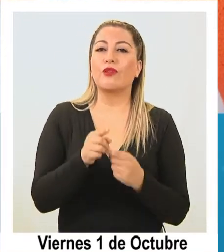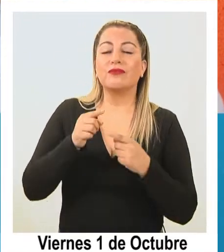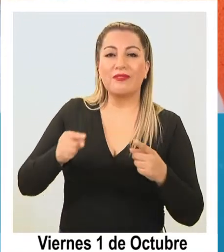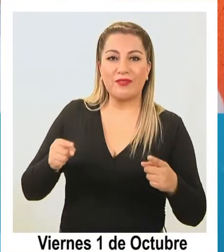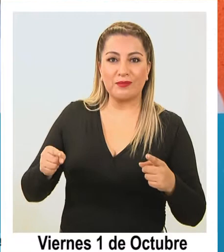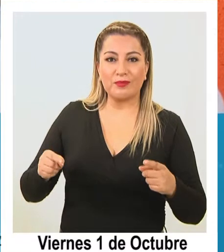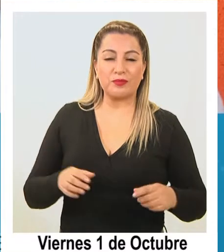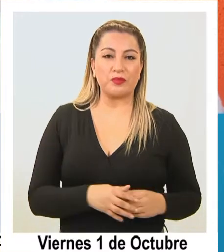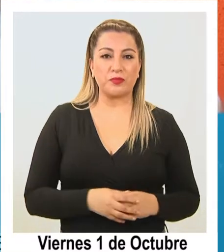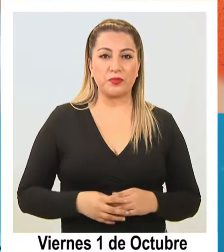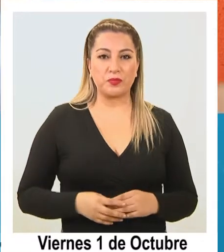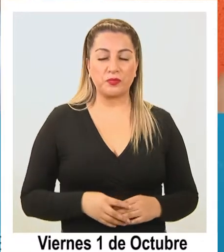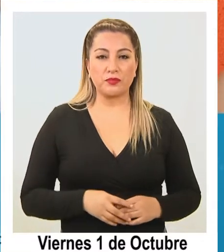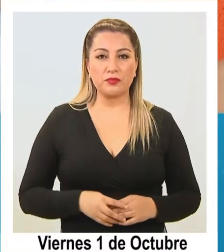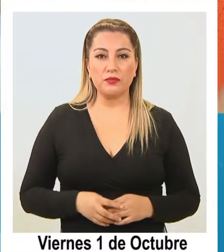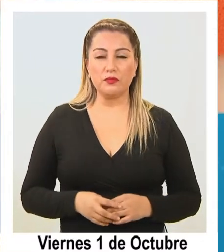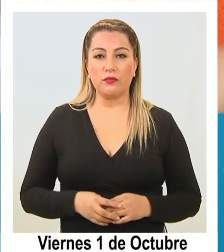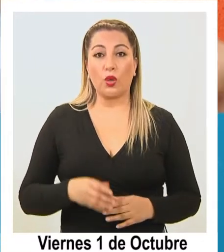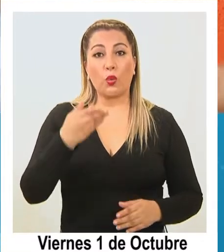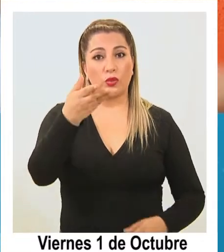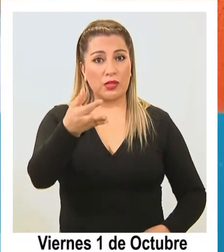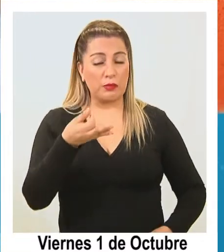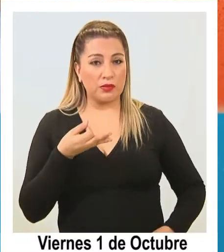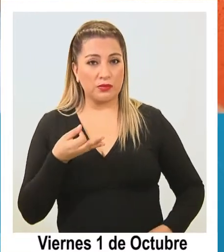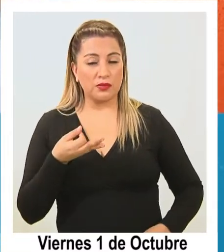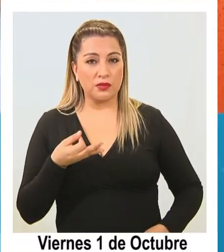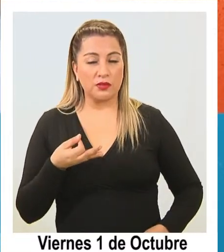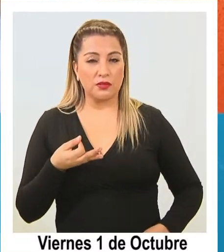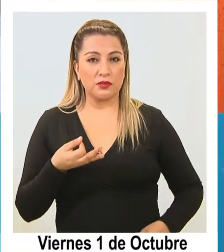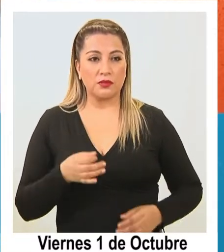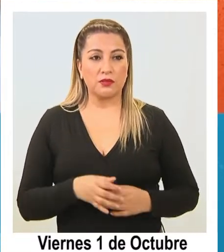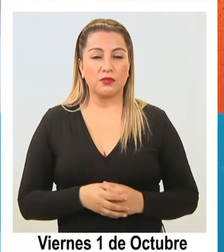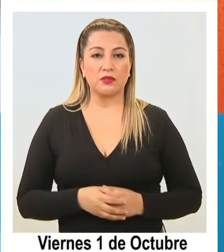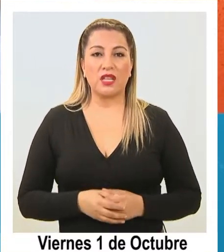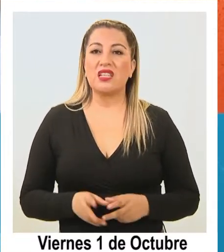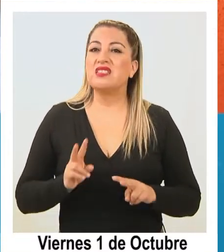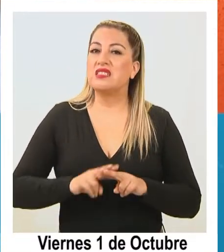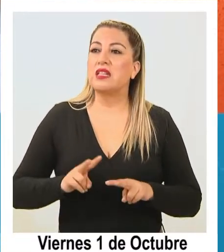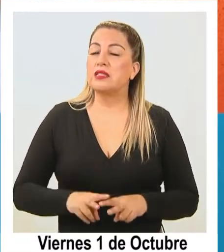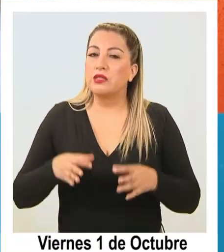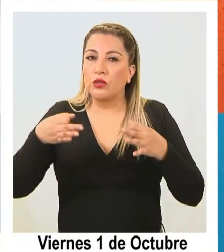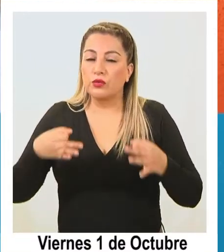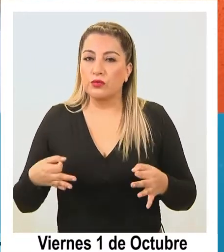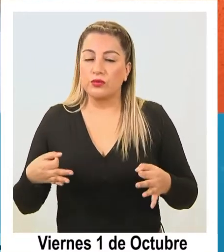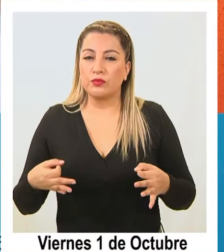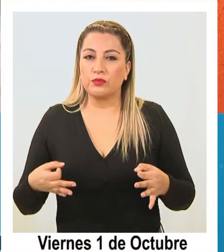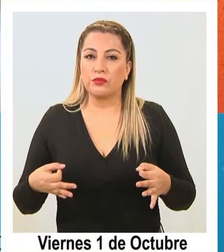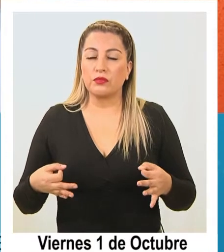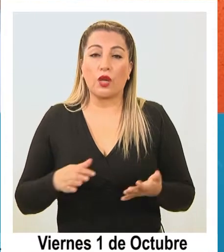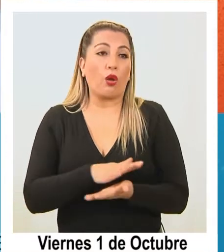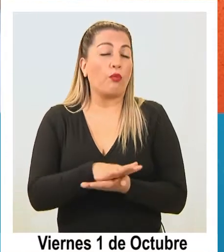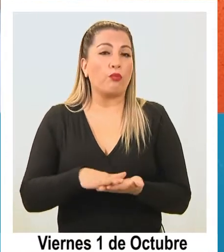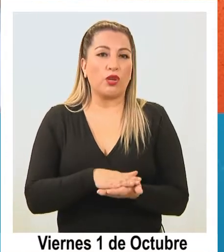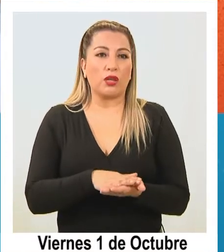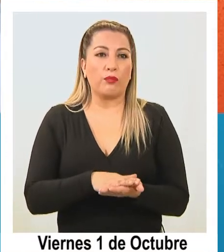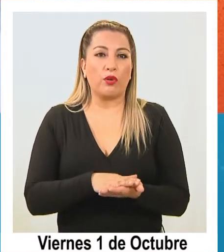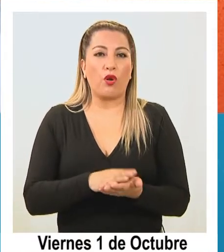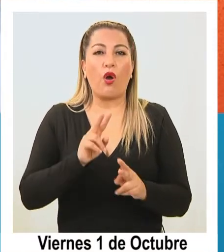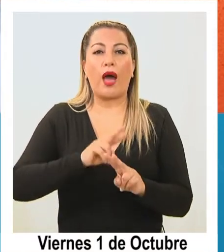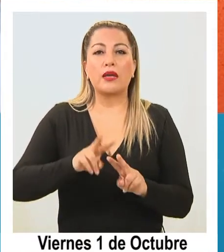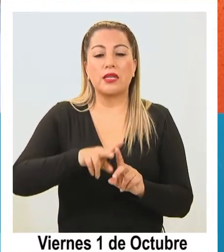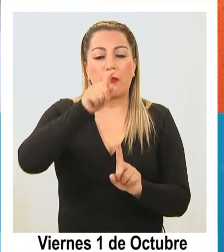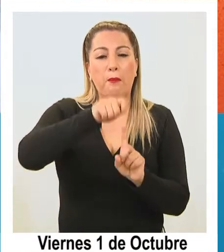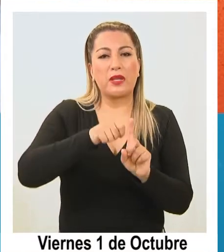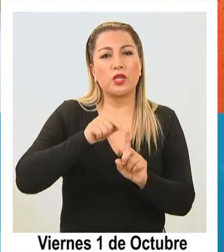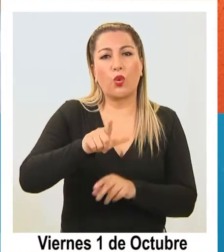migración. Pero usted decía, entonces, defiende que esto se haya hecho en el momento adecuado, según usted, pero, por ejemplo, ¿por qué no se hizo a principios de